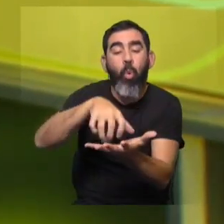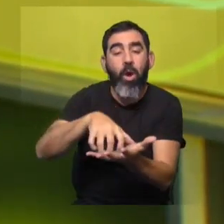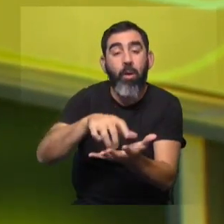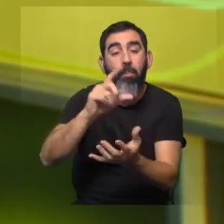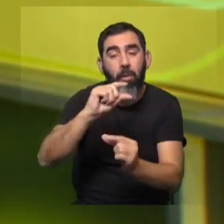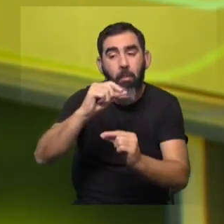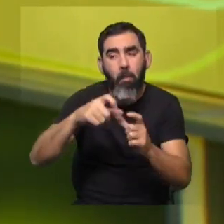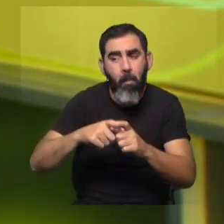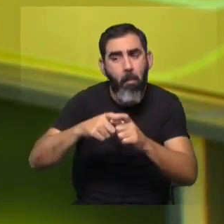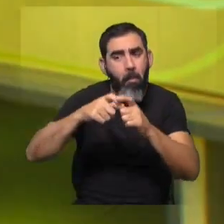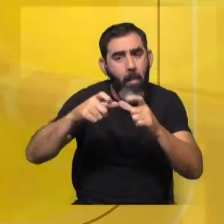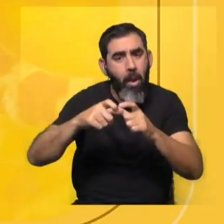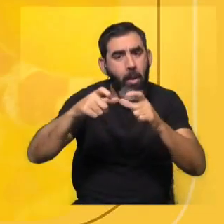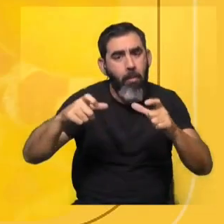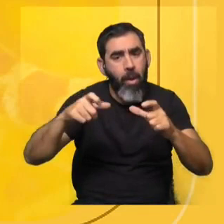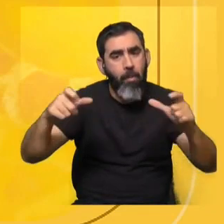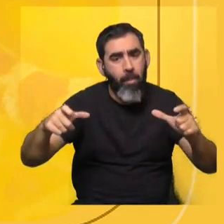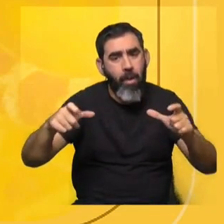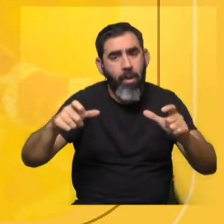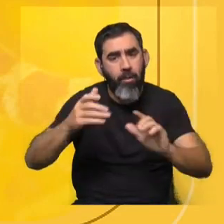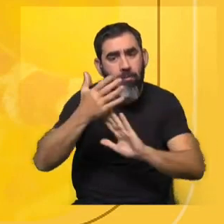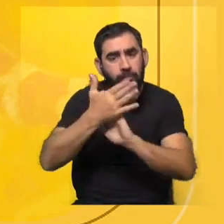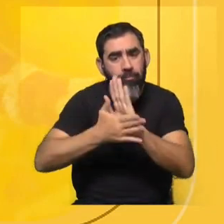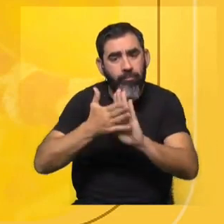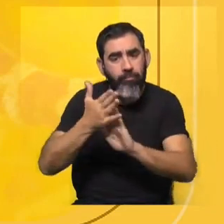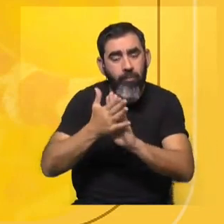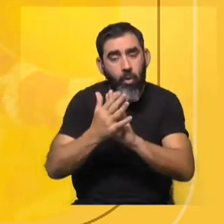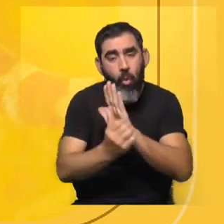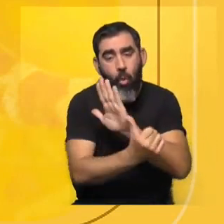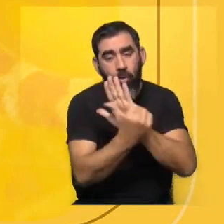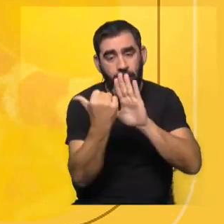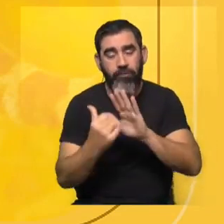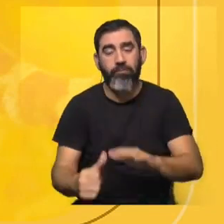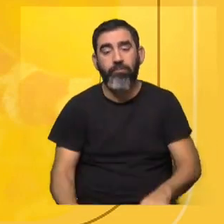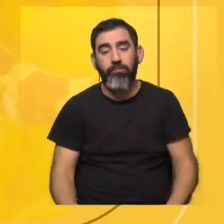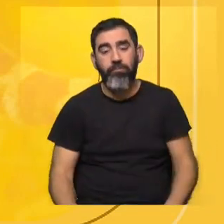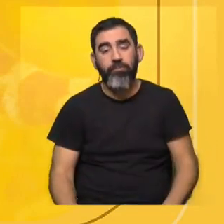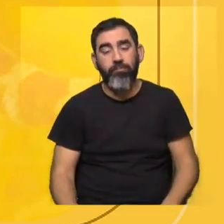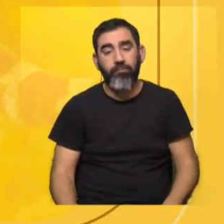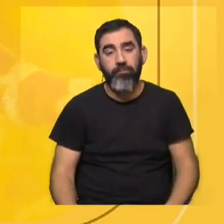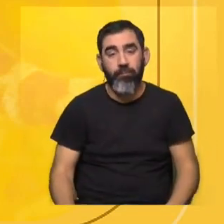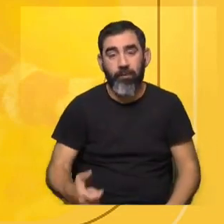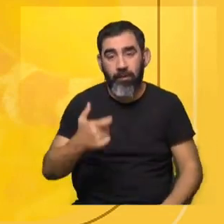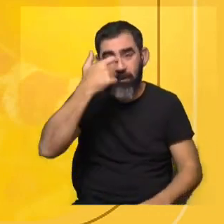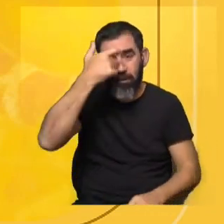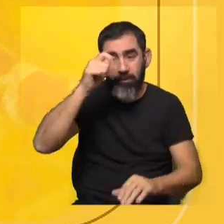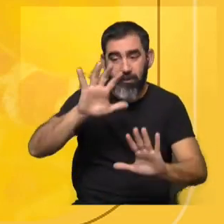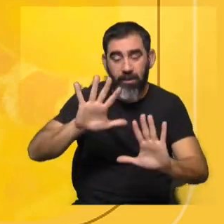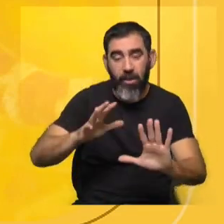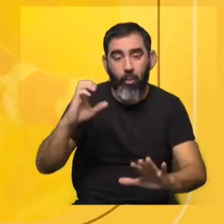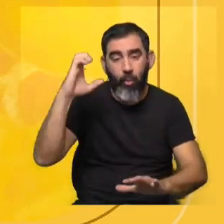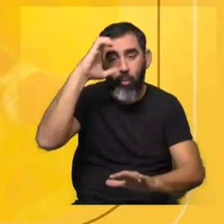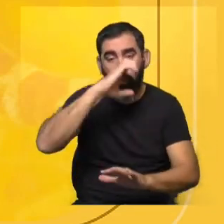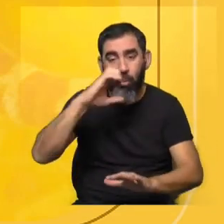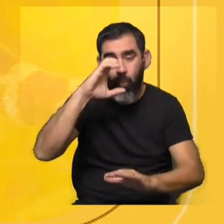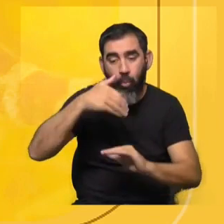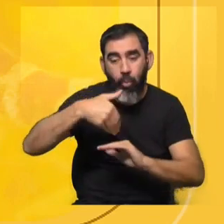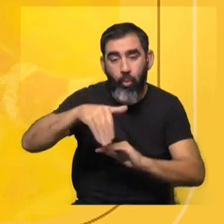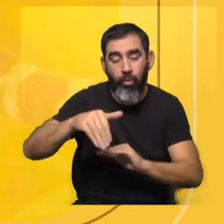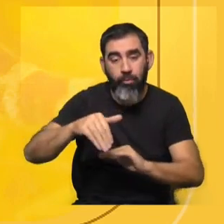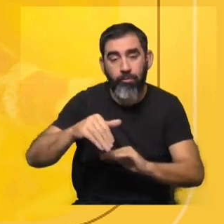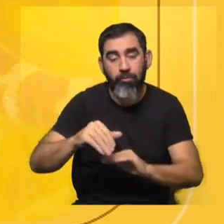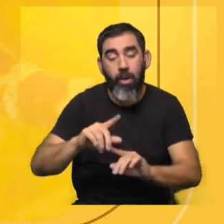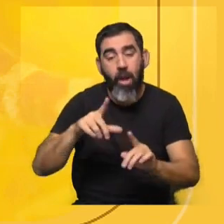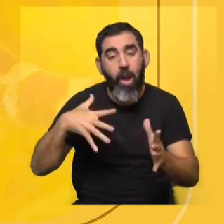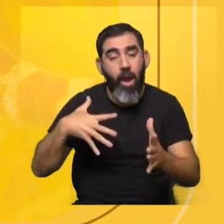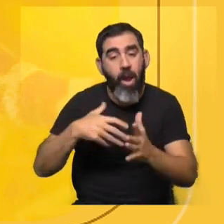empezaron a aparecer algunos más, en este caso más al oeste. Pero bueno, esta es la ciencia, esta es la curiosidad que empieza con un animal